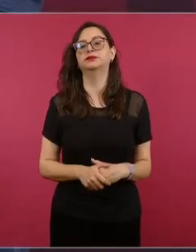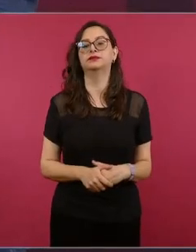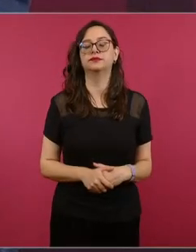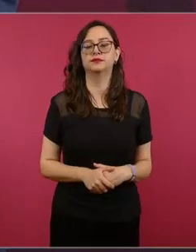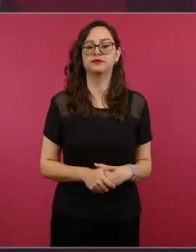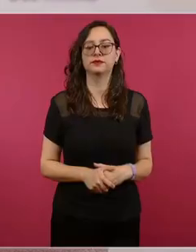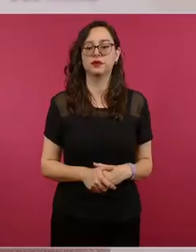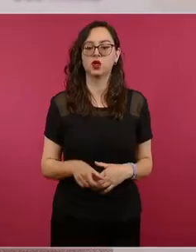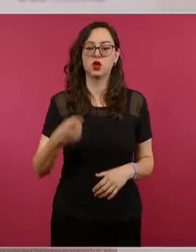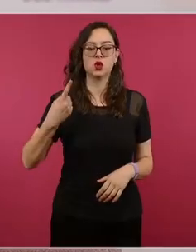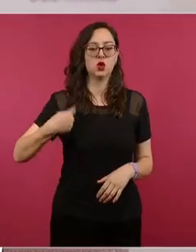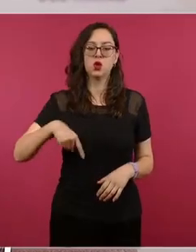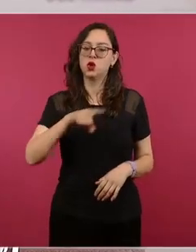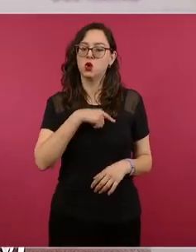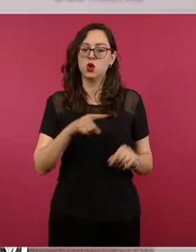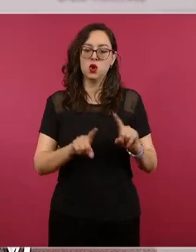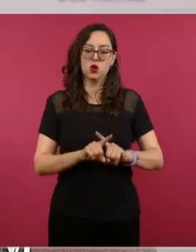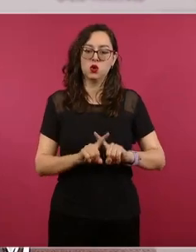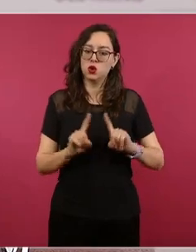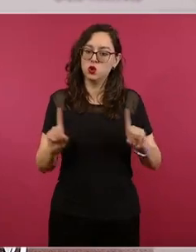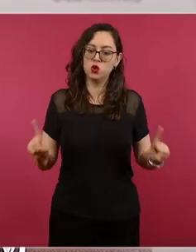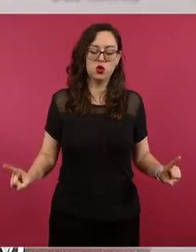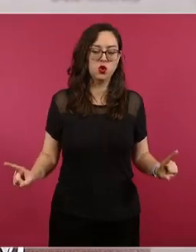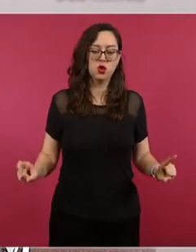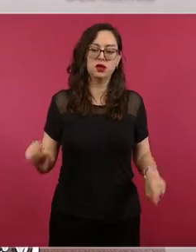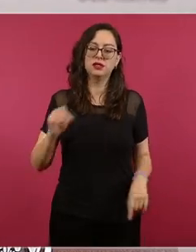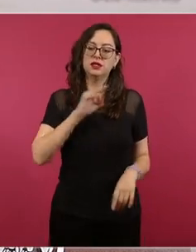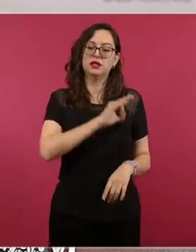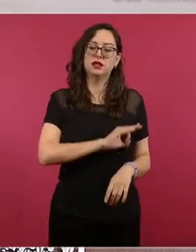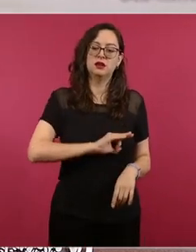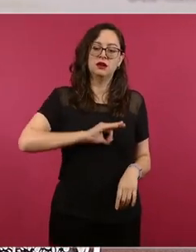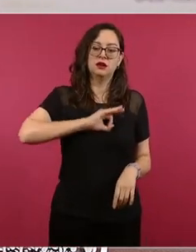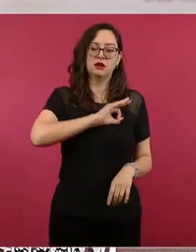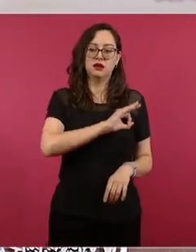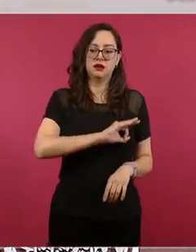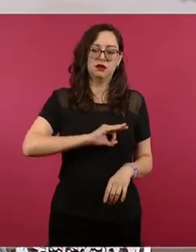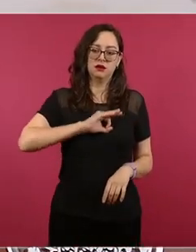En otro... somos muy felices